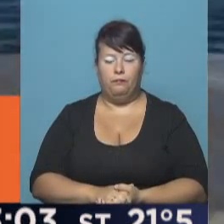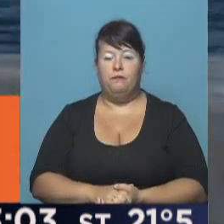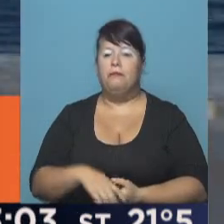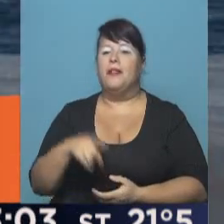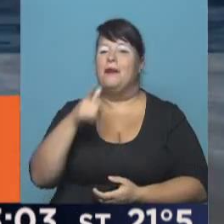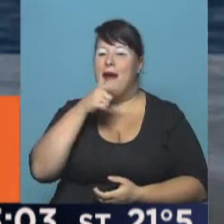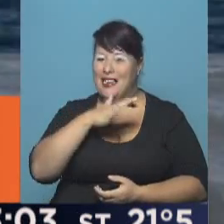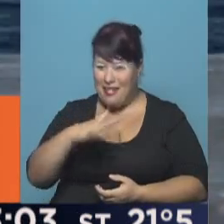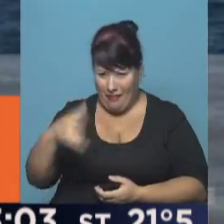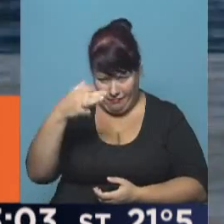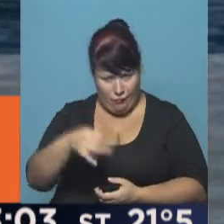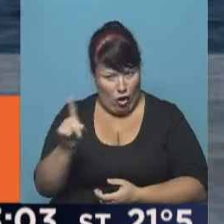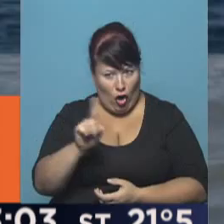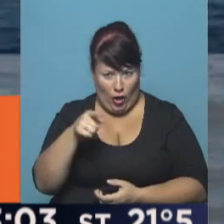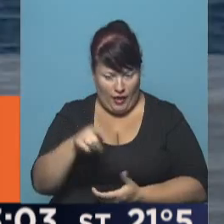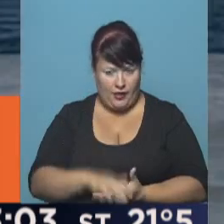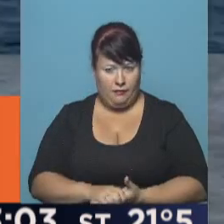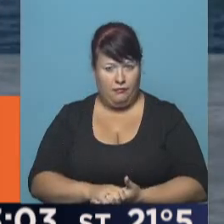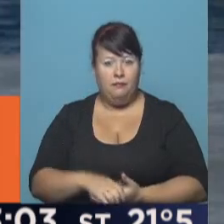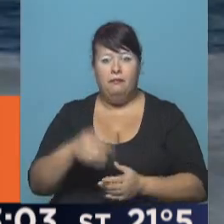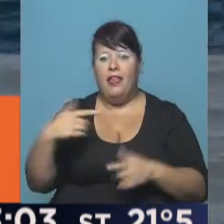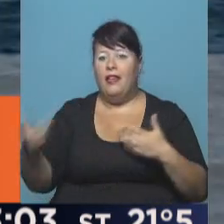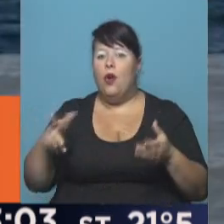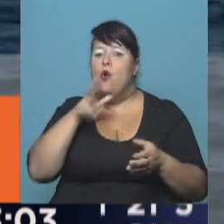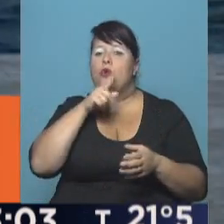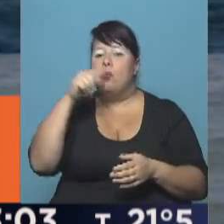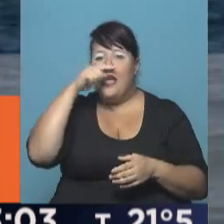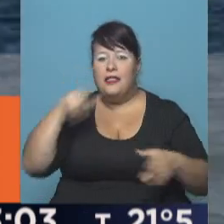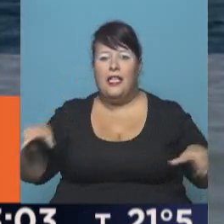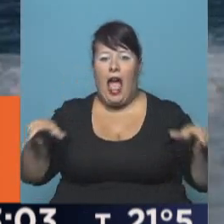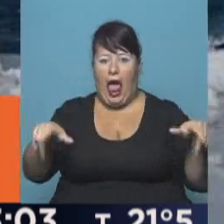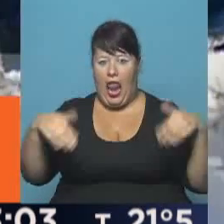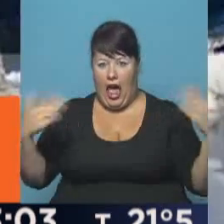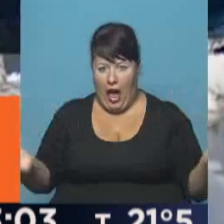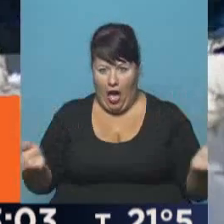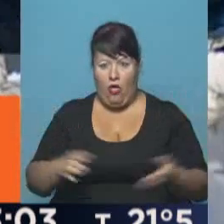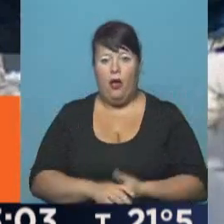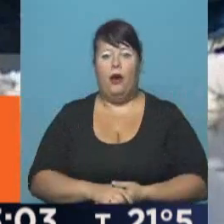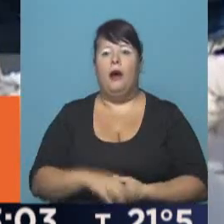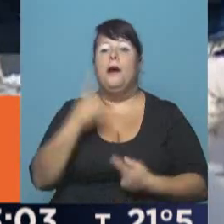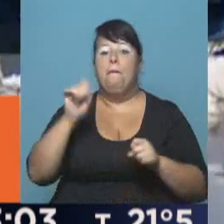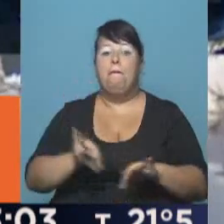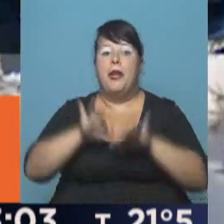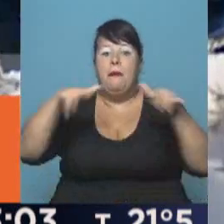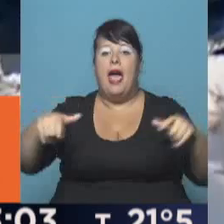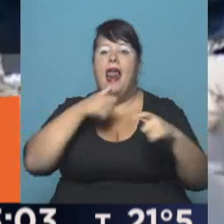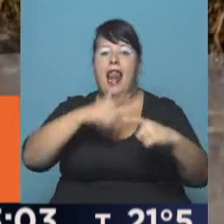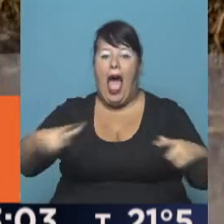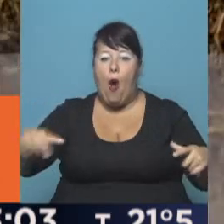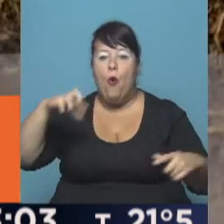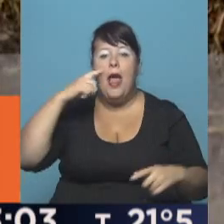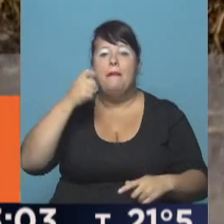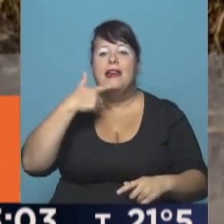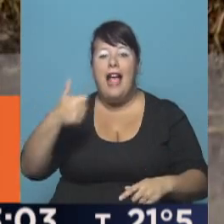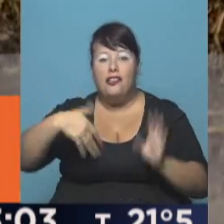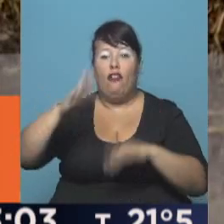Parece mar, pero no es. Son los márgenes de la Ruta 7. El primer desborde de la Laguna La Picasa se produjo